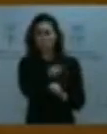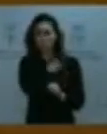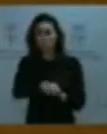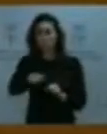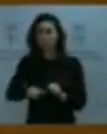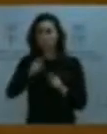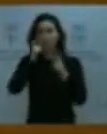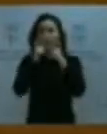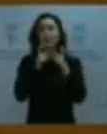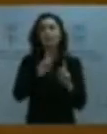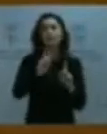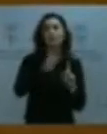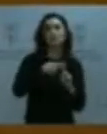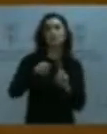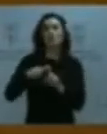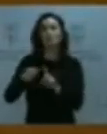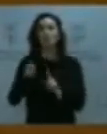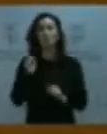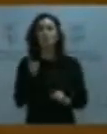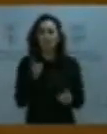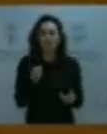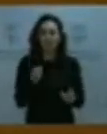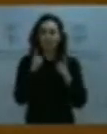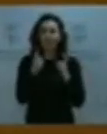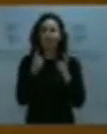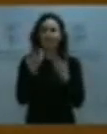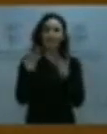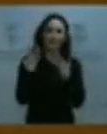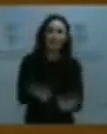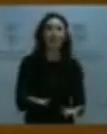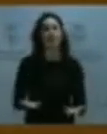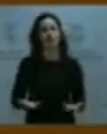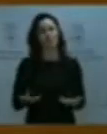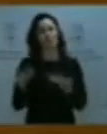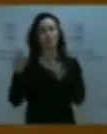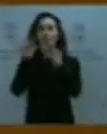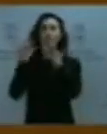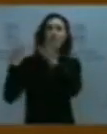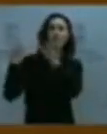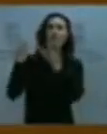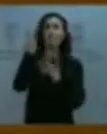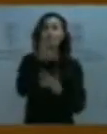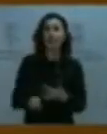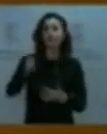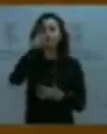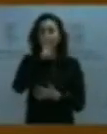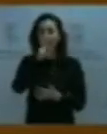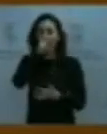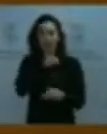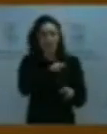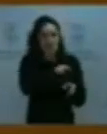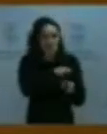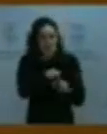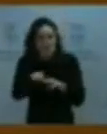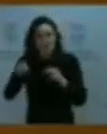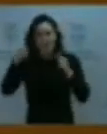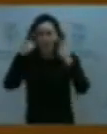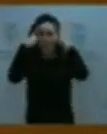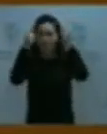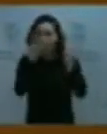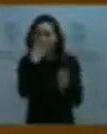llevan intentándolo 20 años, consejero. Es que llevan 20 años tras el intento. Yo no sé, la verdad es que son machacones. Llevan